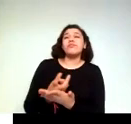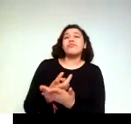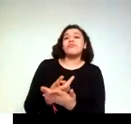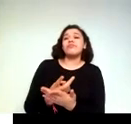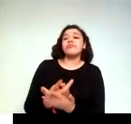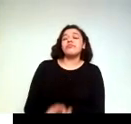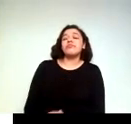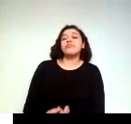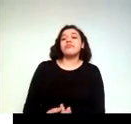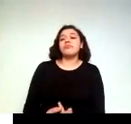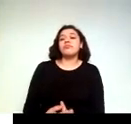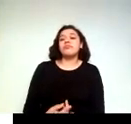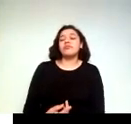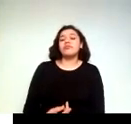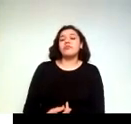En ese aspecto, en